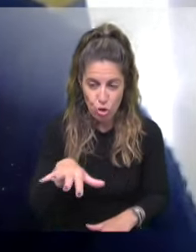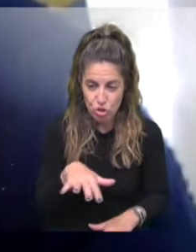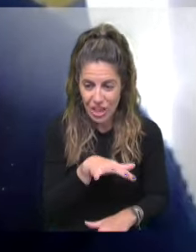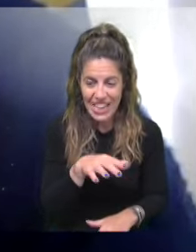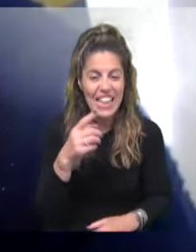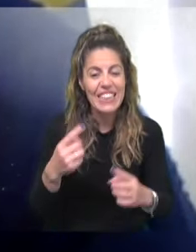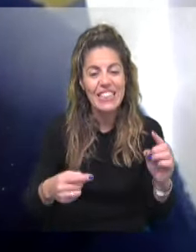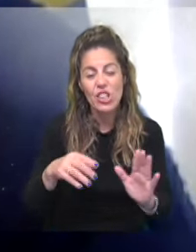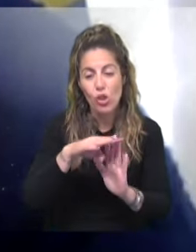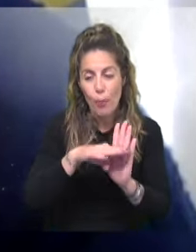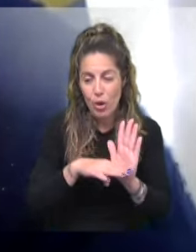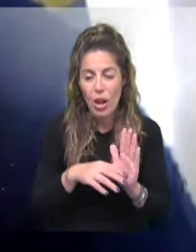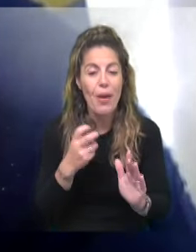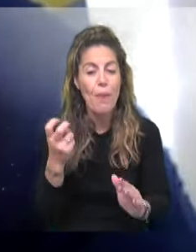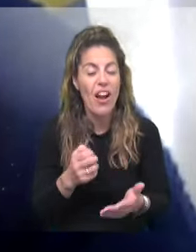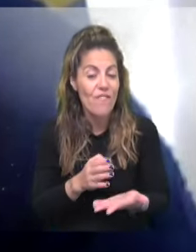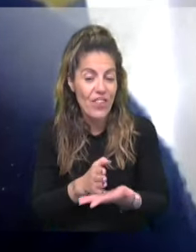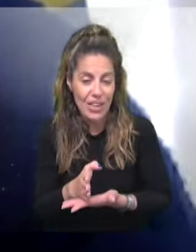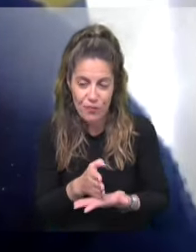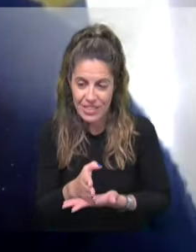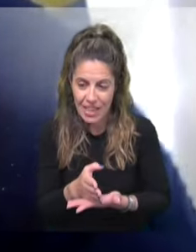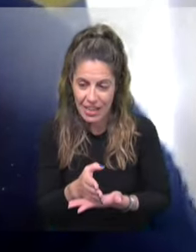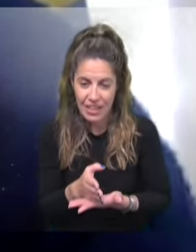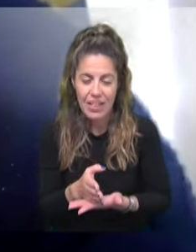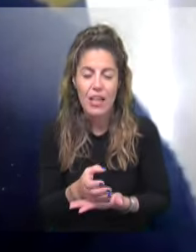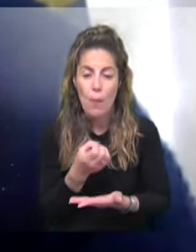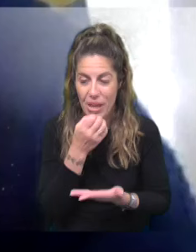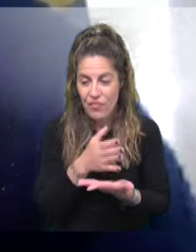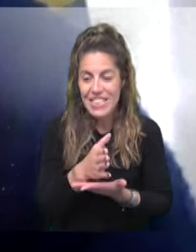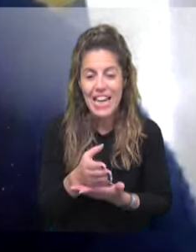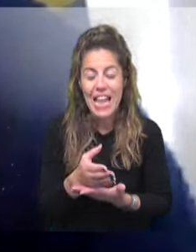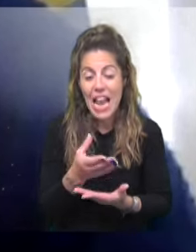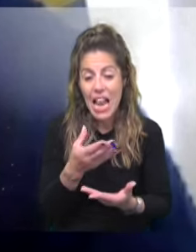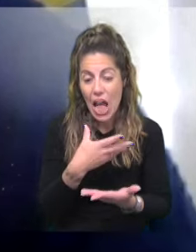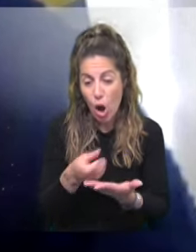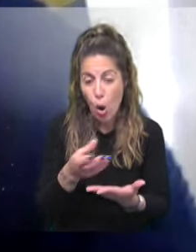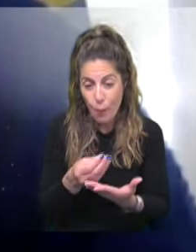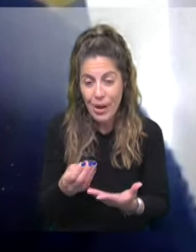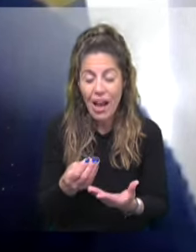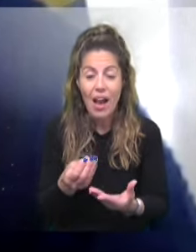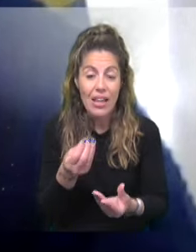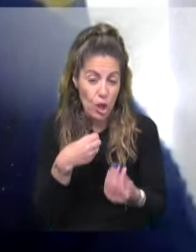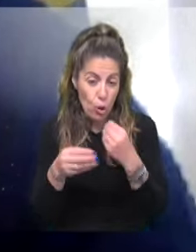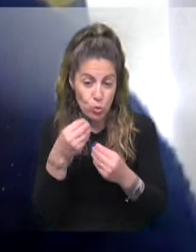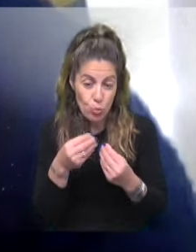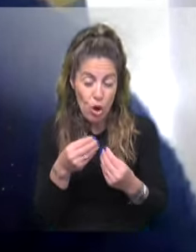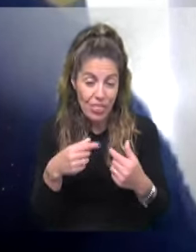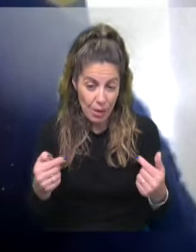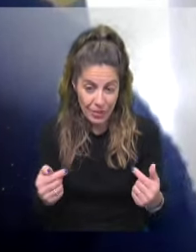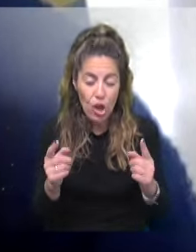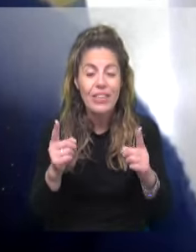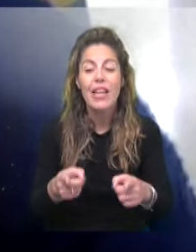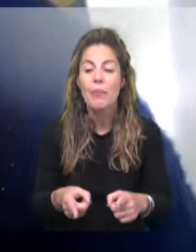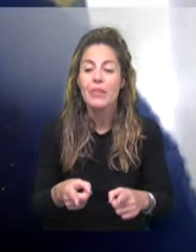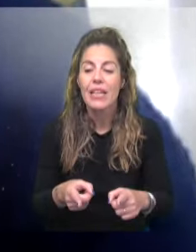distintos programas que buscan beneficiar este el el consumo y favorecer el consumo interno de alimentos y también por